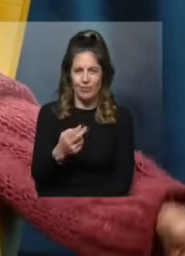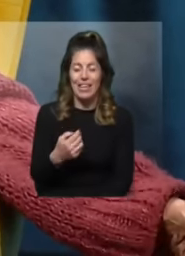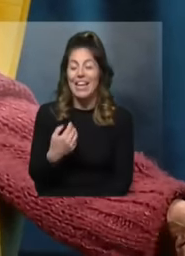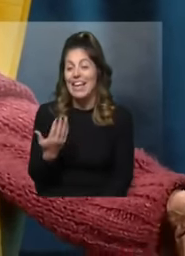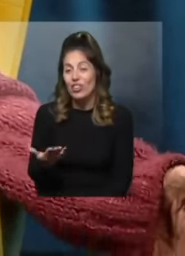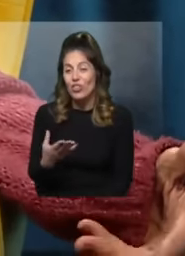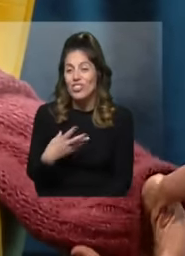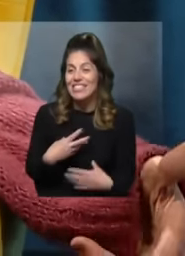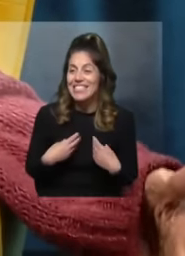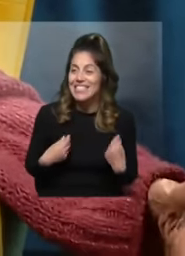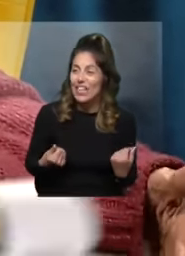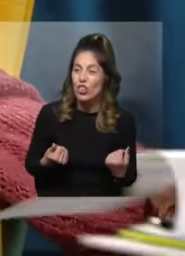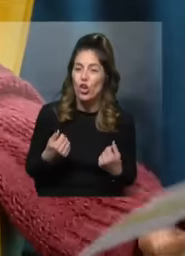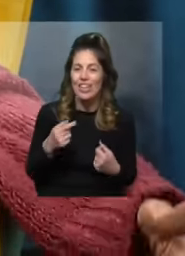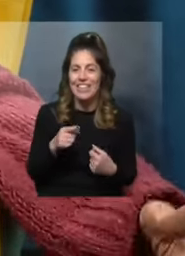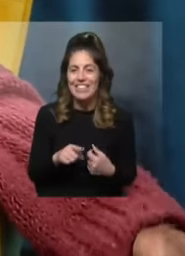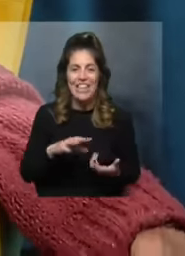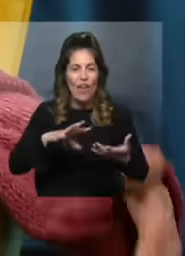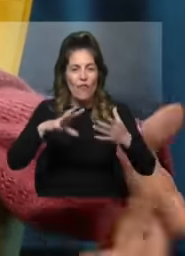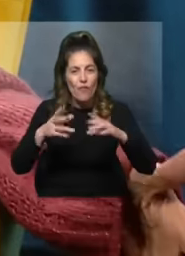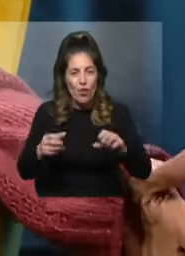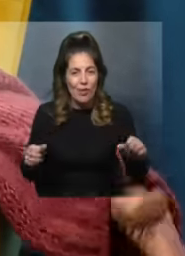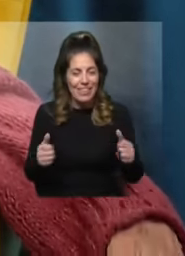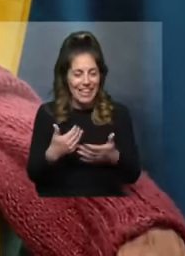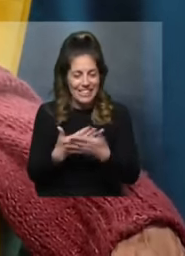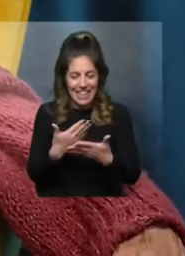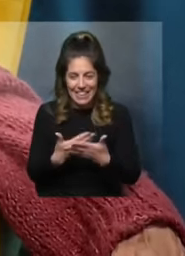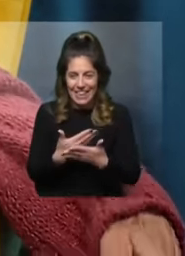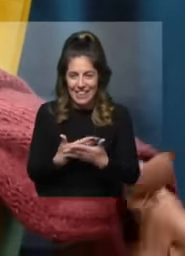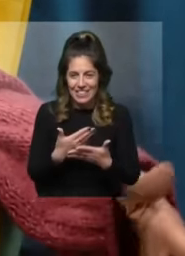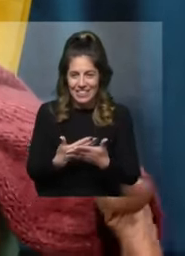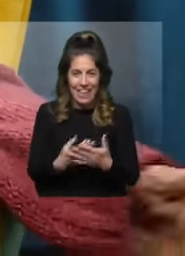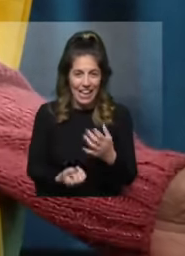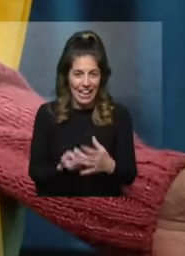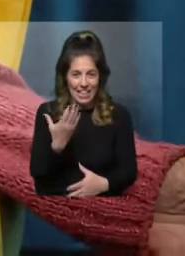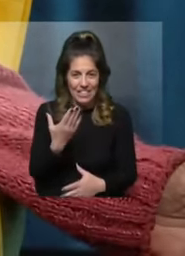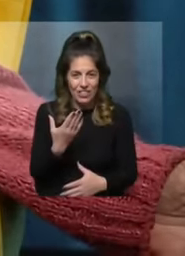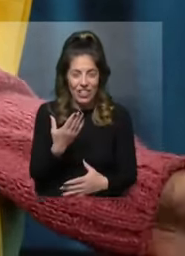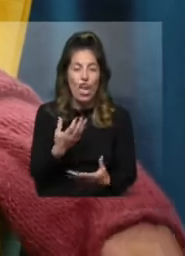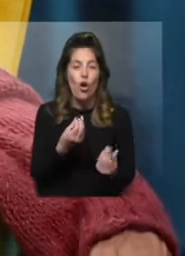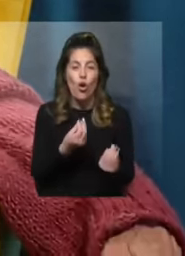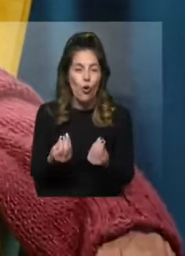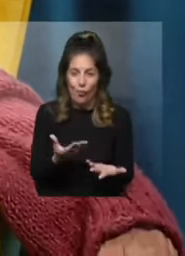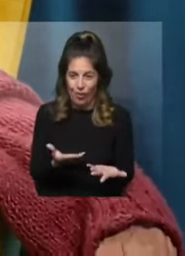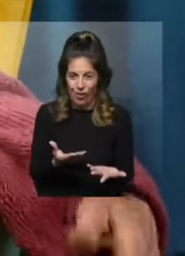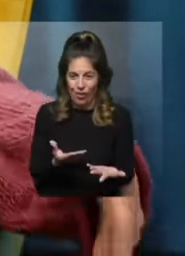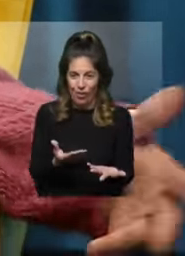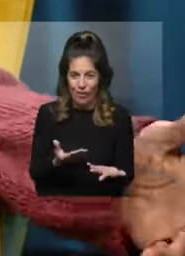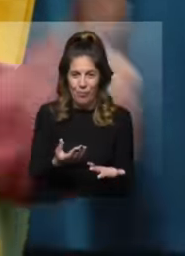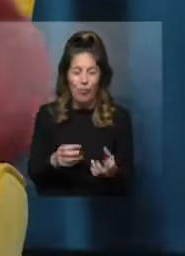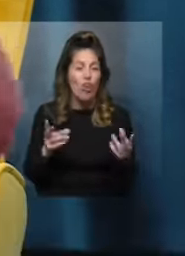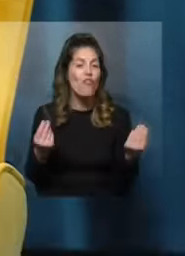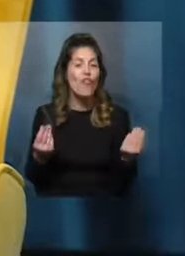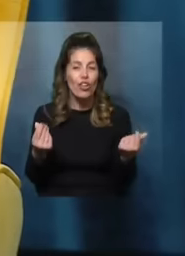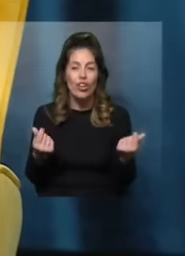Entonces siento que esa forma de acercarse a la creación es a través de lo